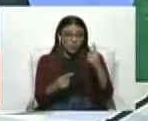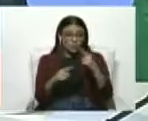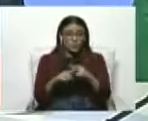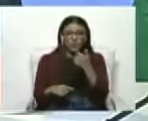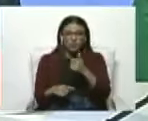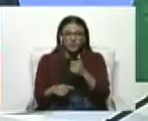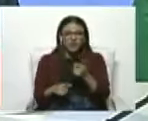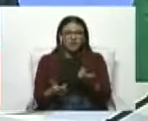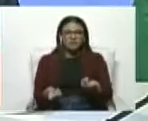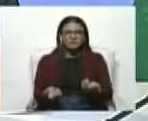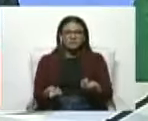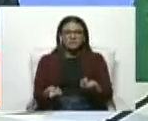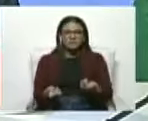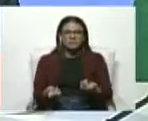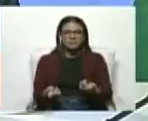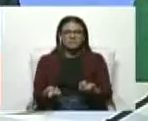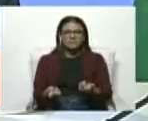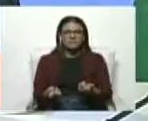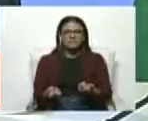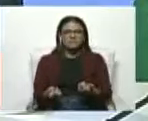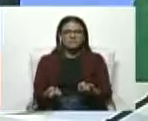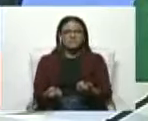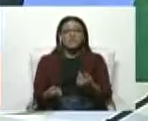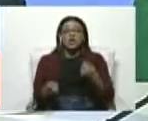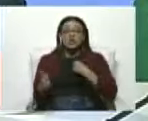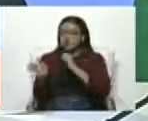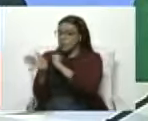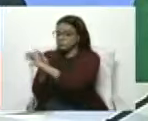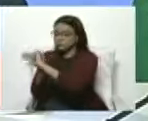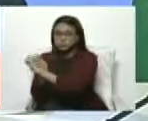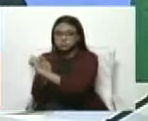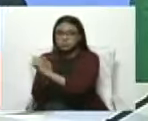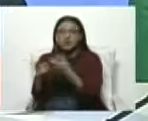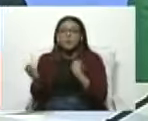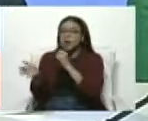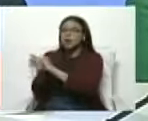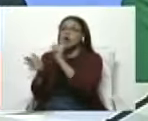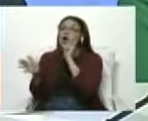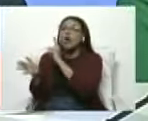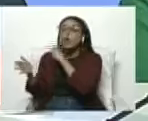que a quien yo anote no sepa que está anotado.